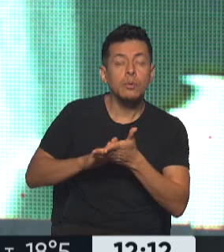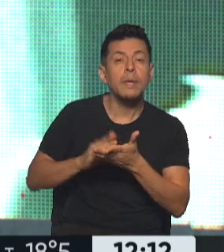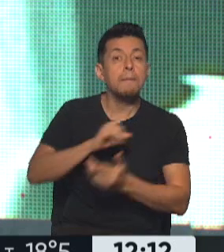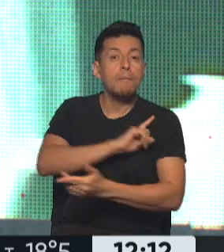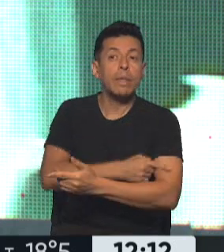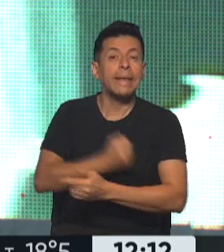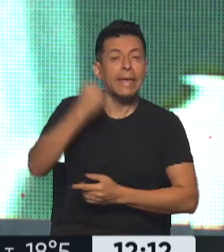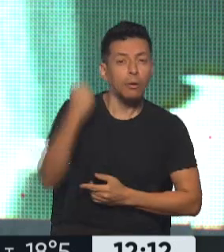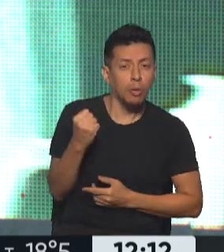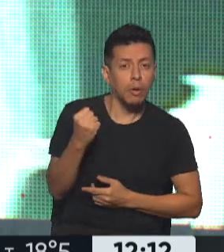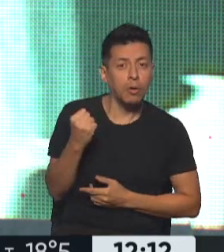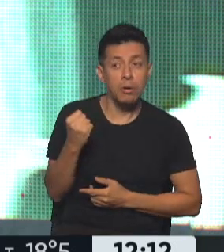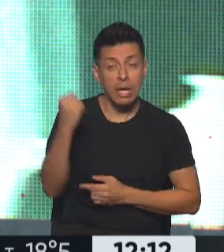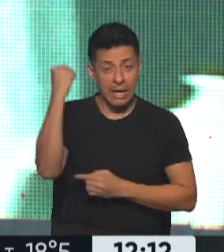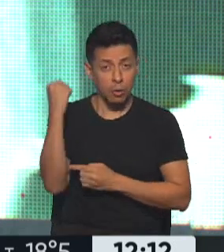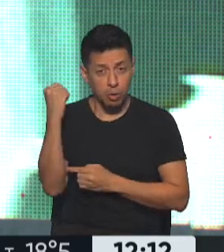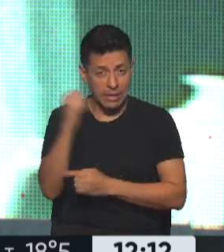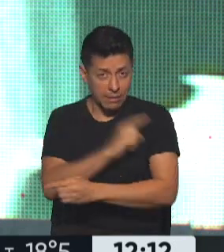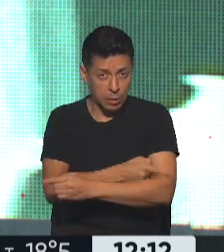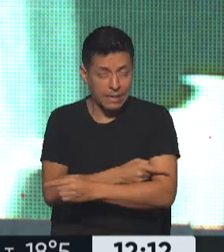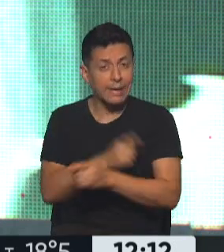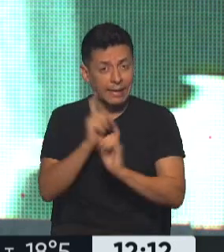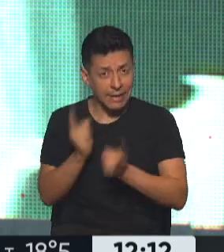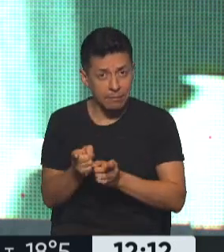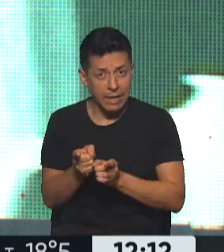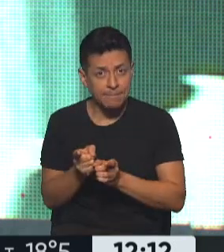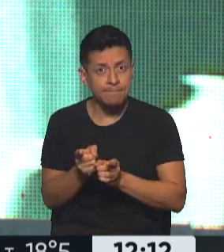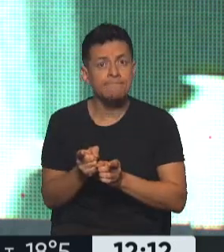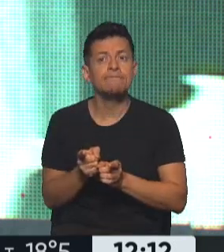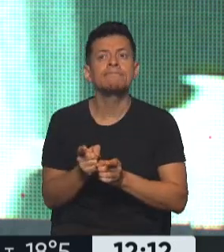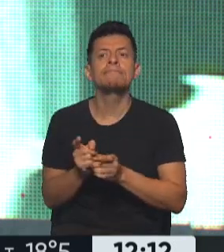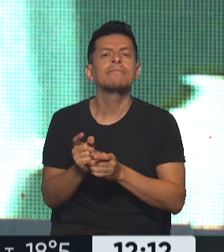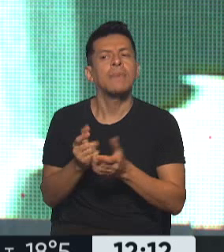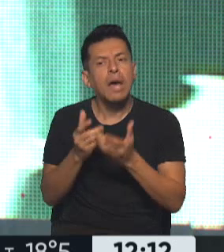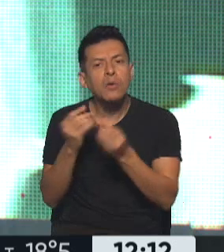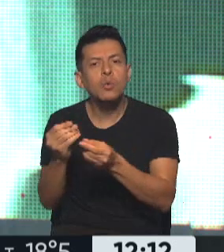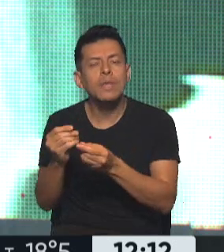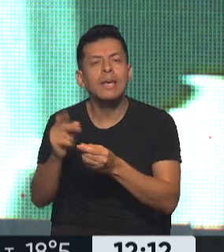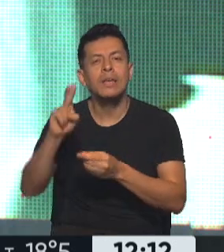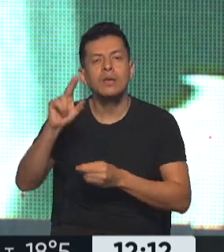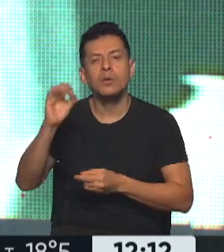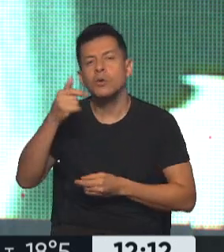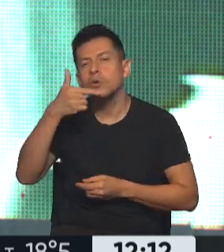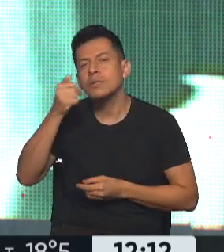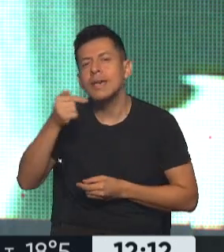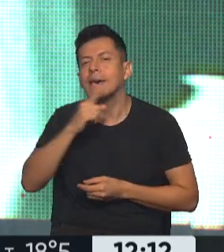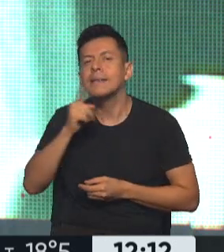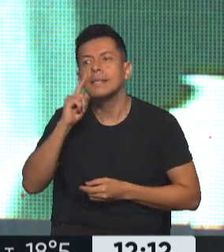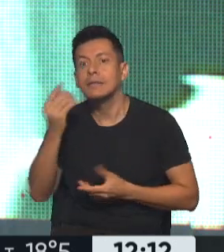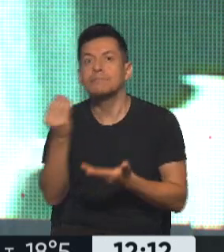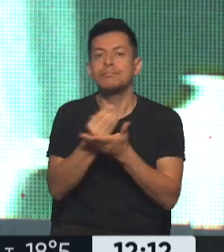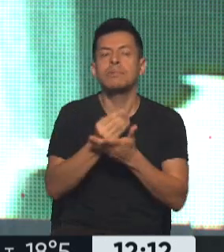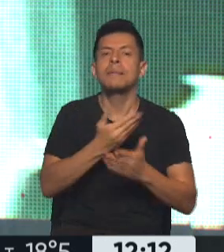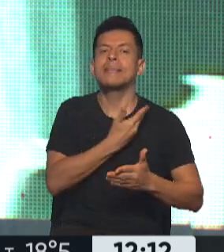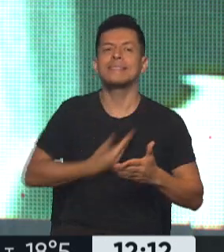también forma parte del protagonismo sobre la llegada de Rosati como presidente del Consejo de la Magistratura? Si